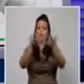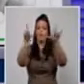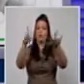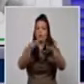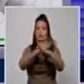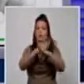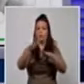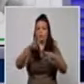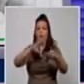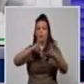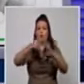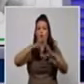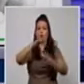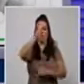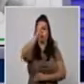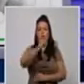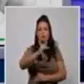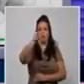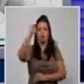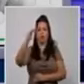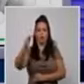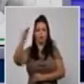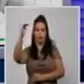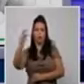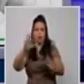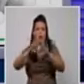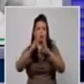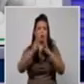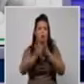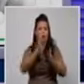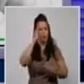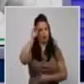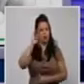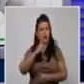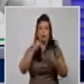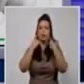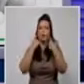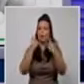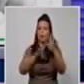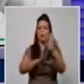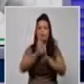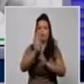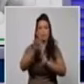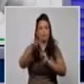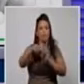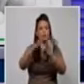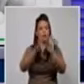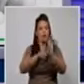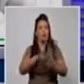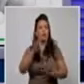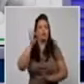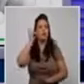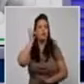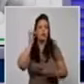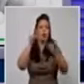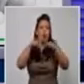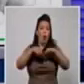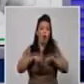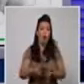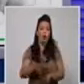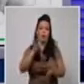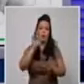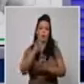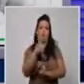los próximos meses, con un pico importante en este mes de febrero que hoy inicia con una preocupante